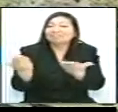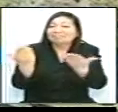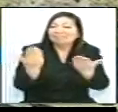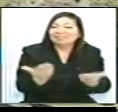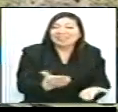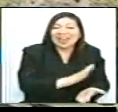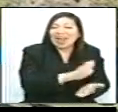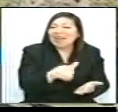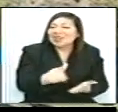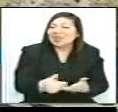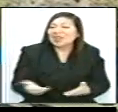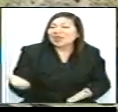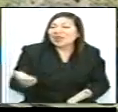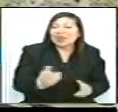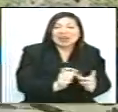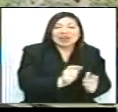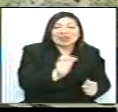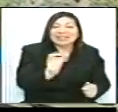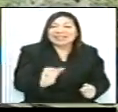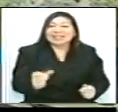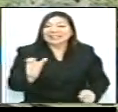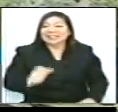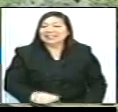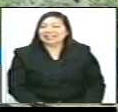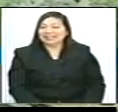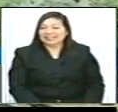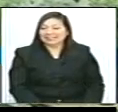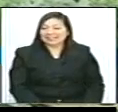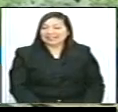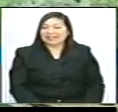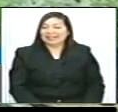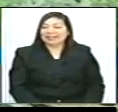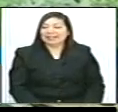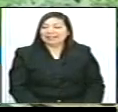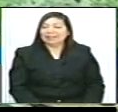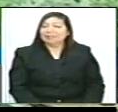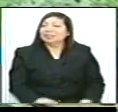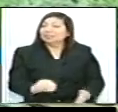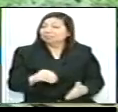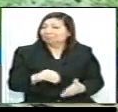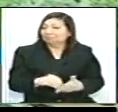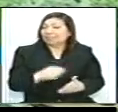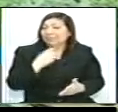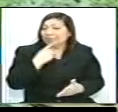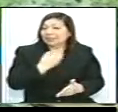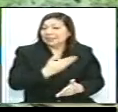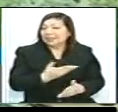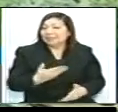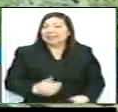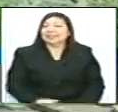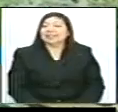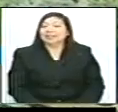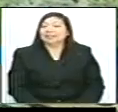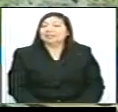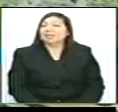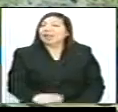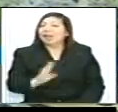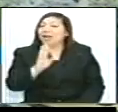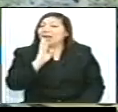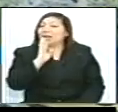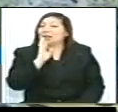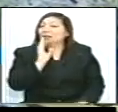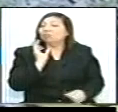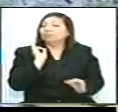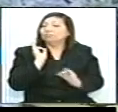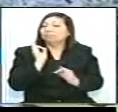bienvenida a ustedes congresistas y plantearles un diálogo